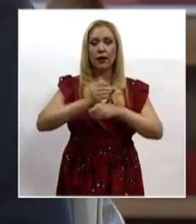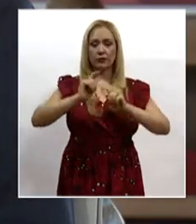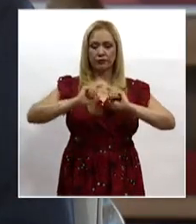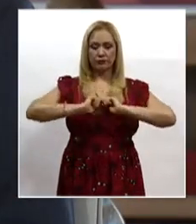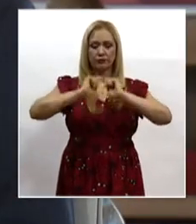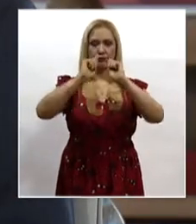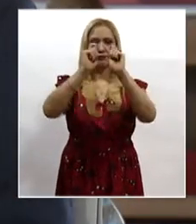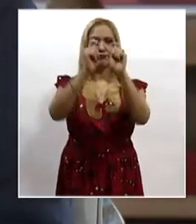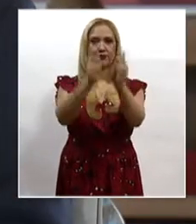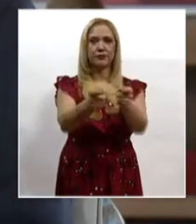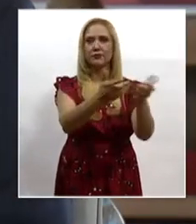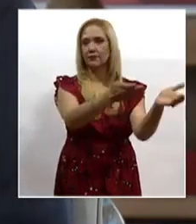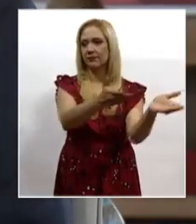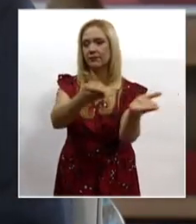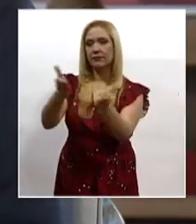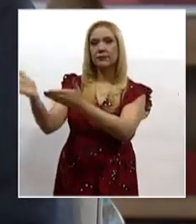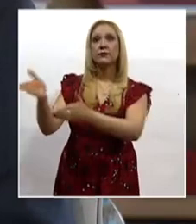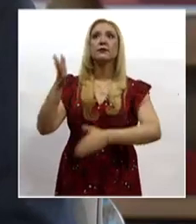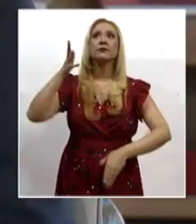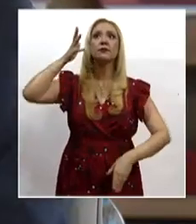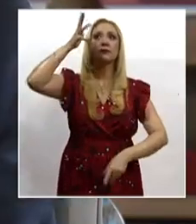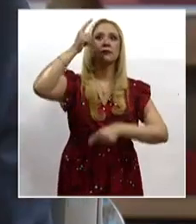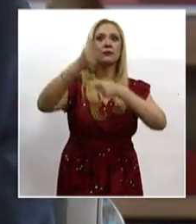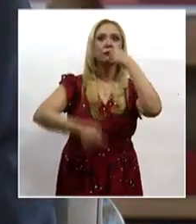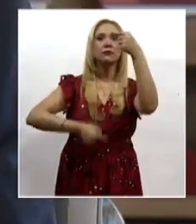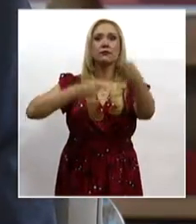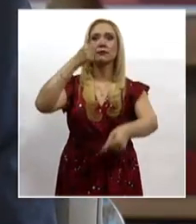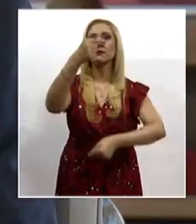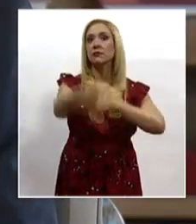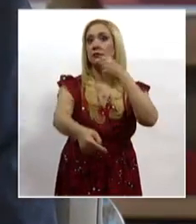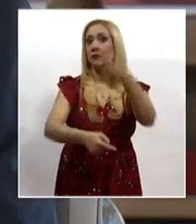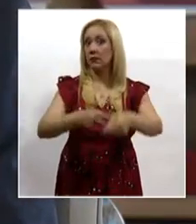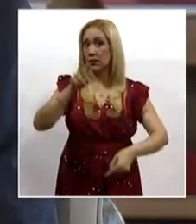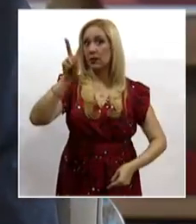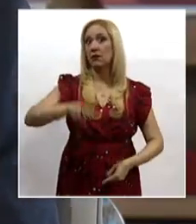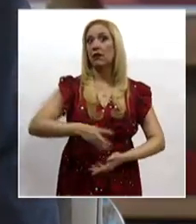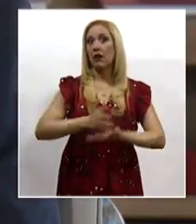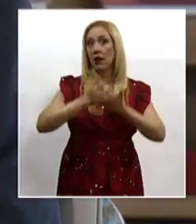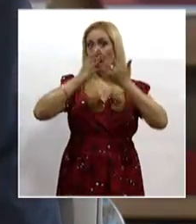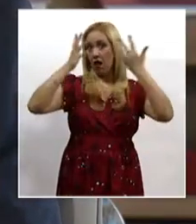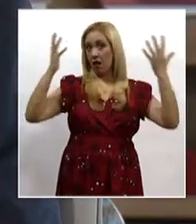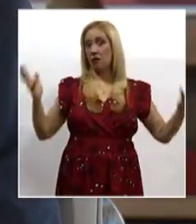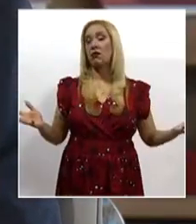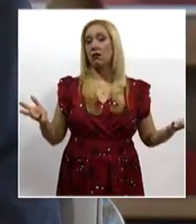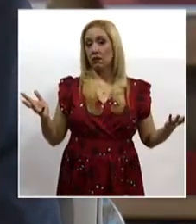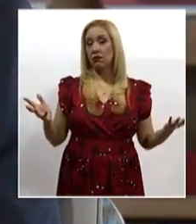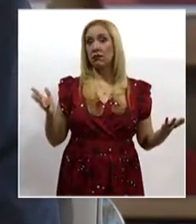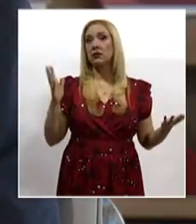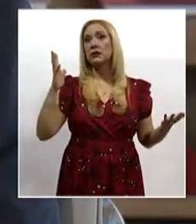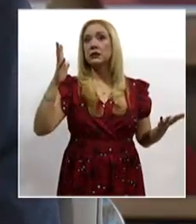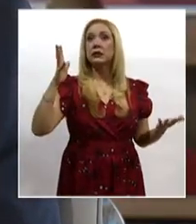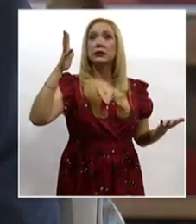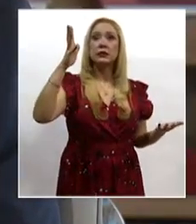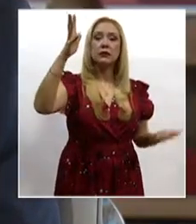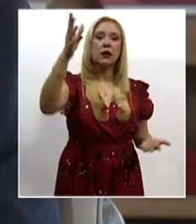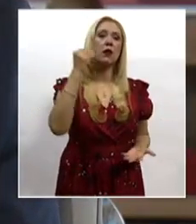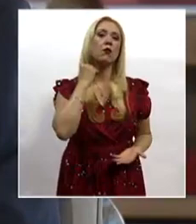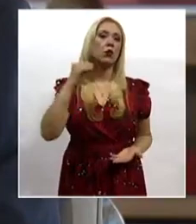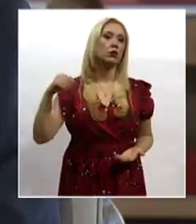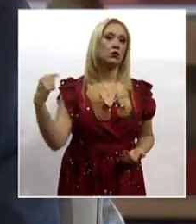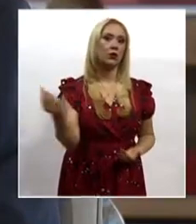nuestra parte y que tendrán que enfrentar esos enormes retos que tenemos por delante como